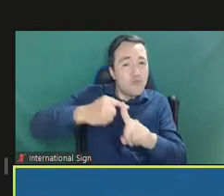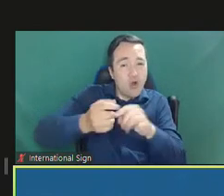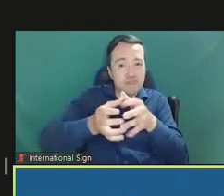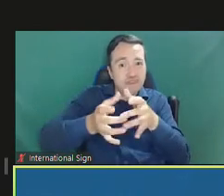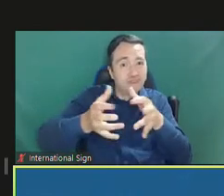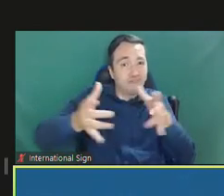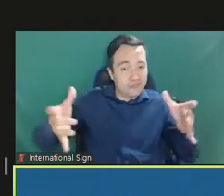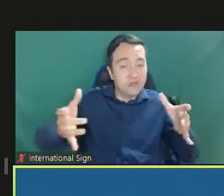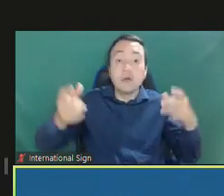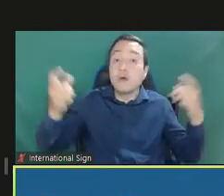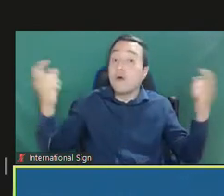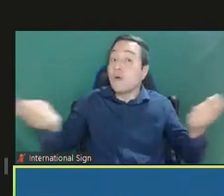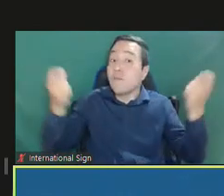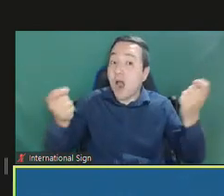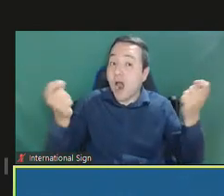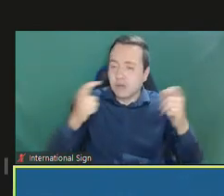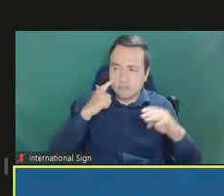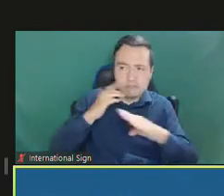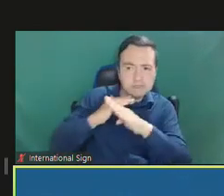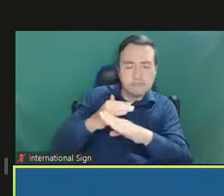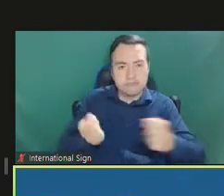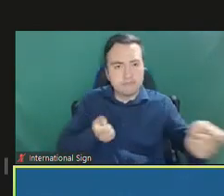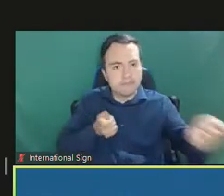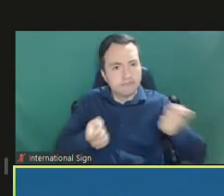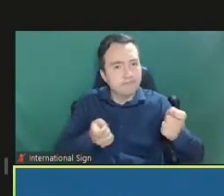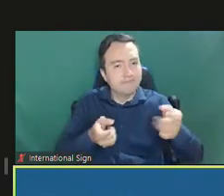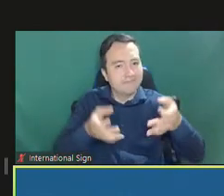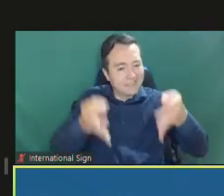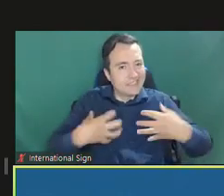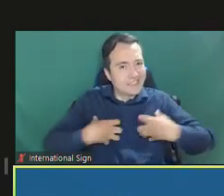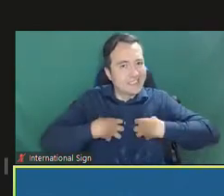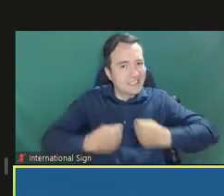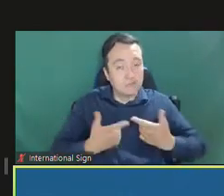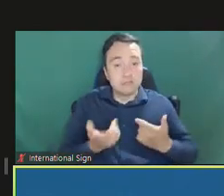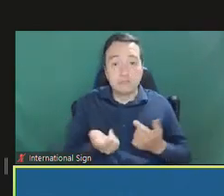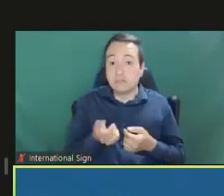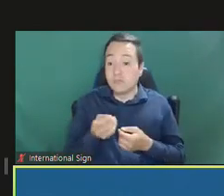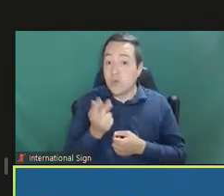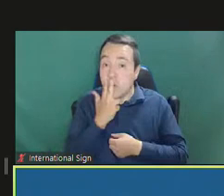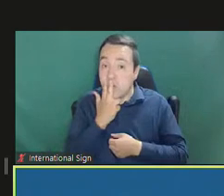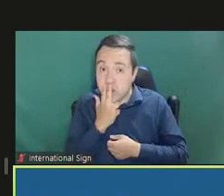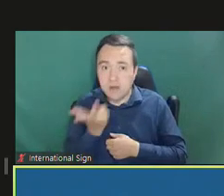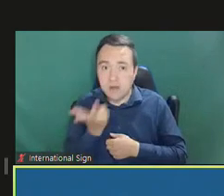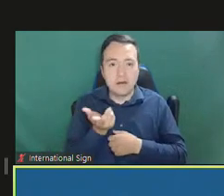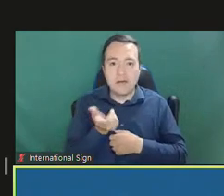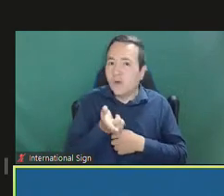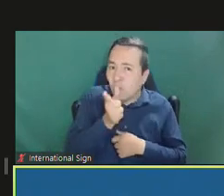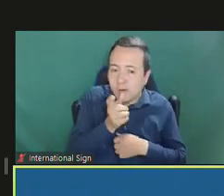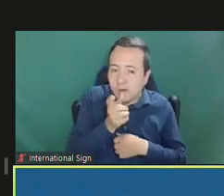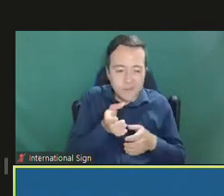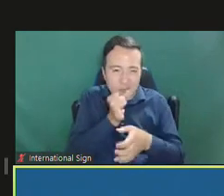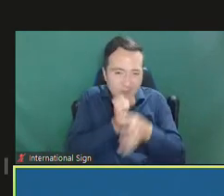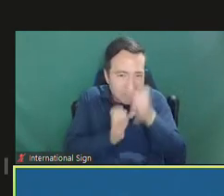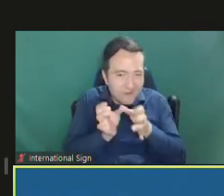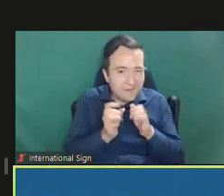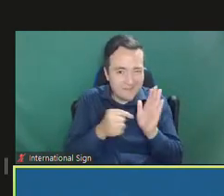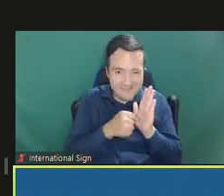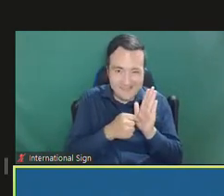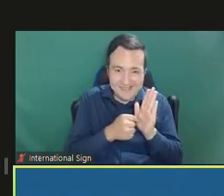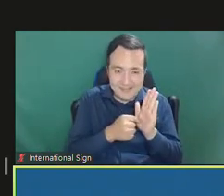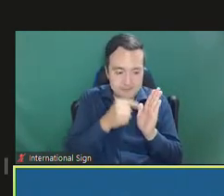el patrocinio de productos saludables impuestos sobre alcohol y tabaco al igual que otros productos comestibles